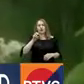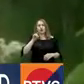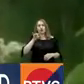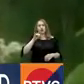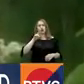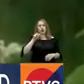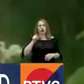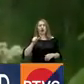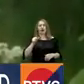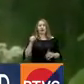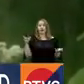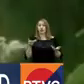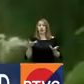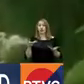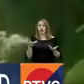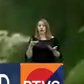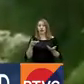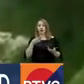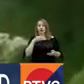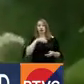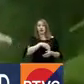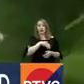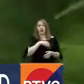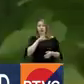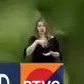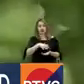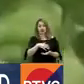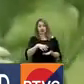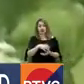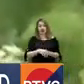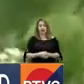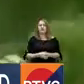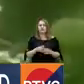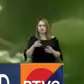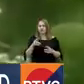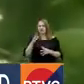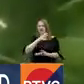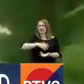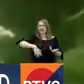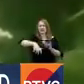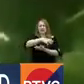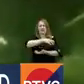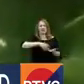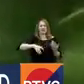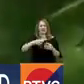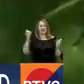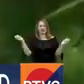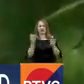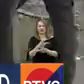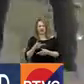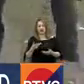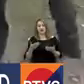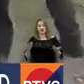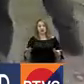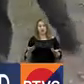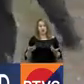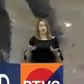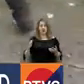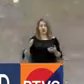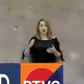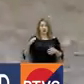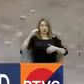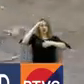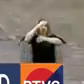puerta de los cerros en bolívar terminó en caos violencia heridos y detenidos después de que intervino el esmad